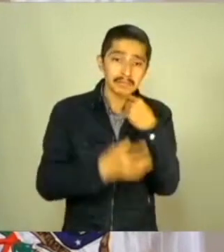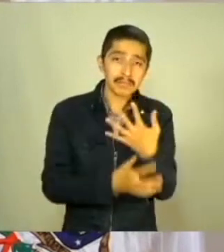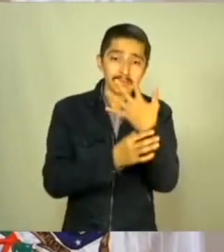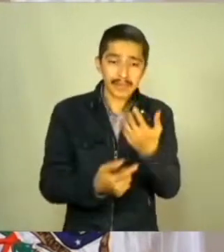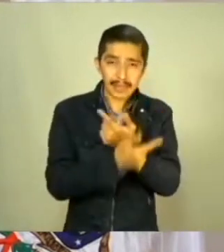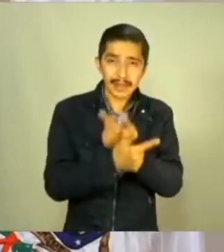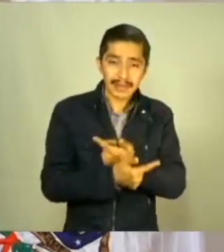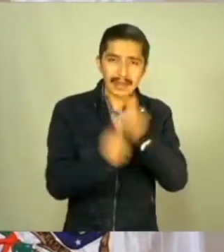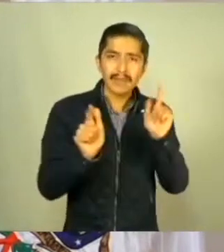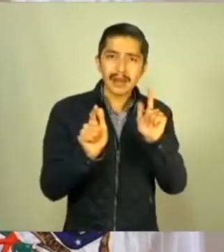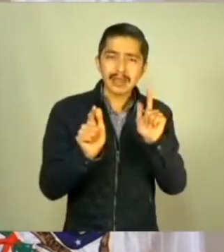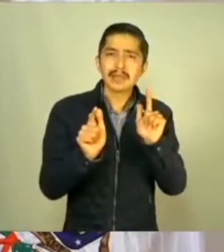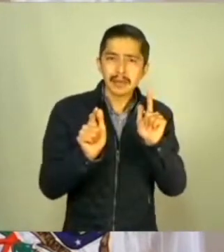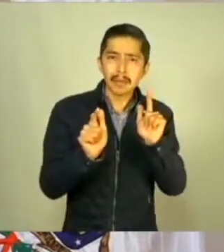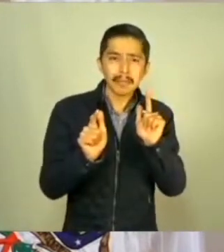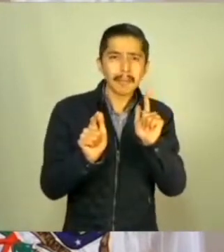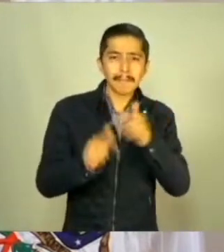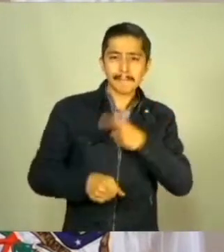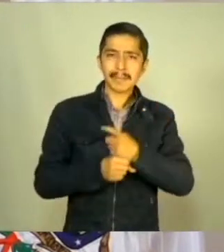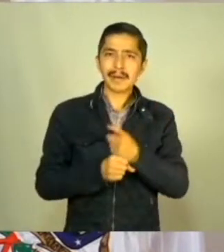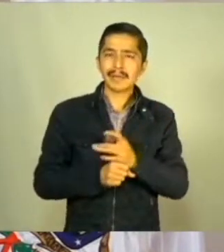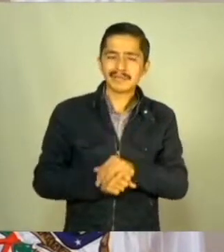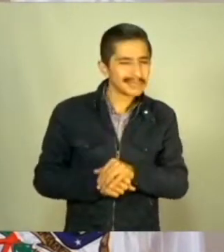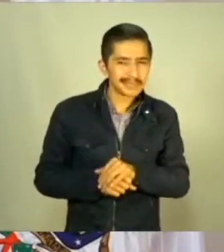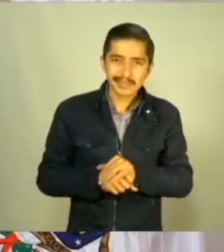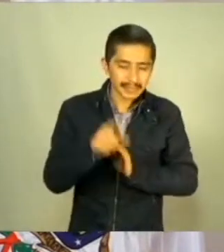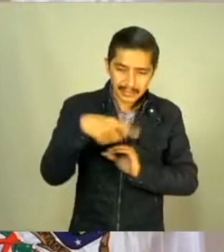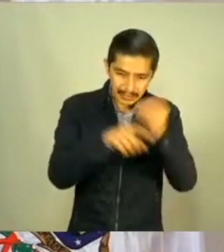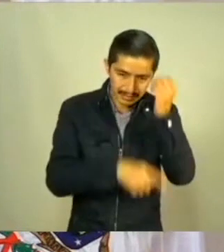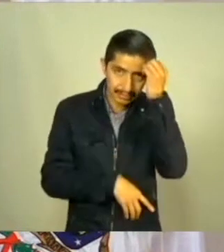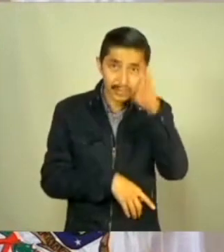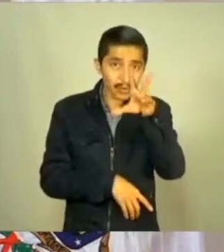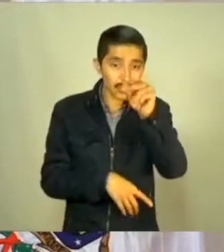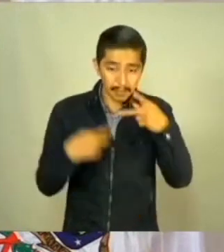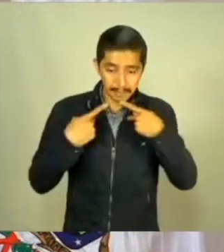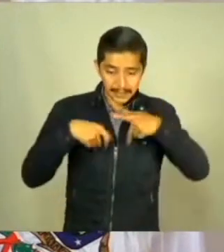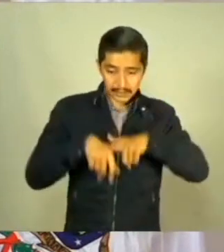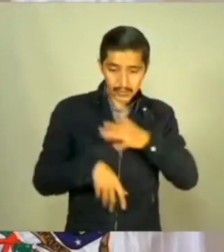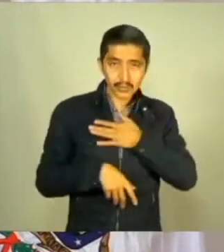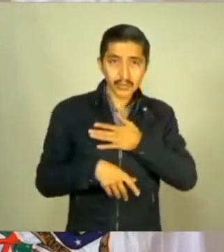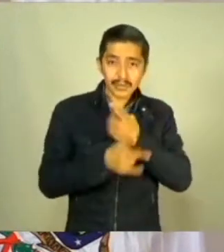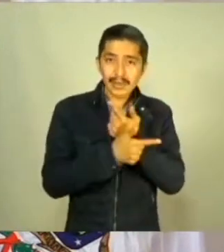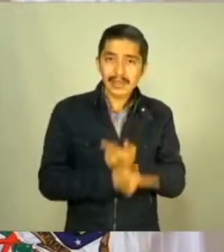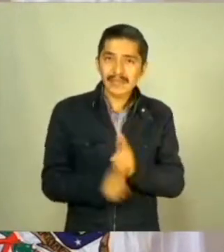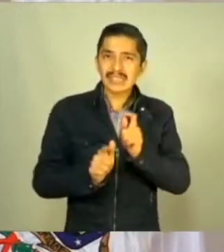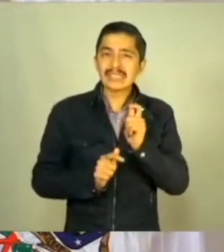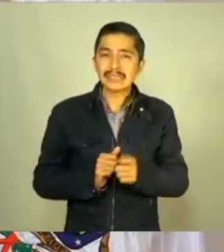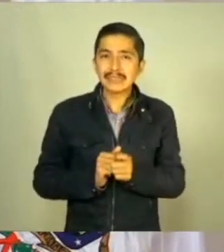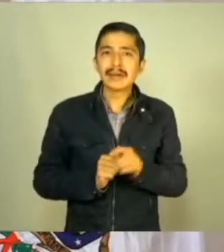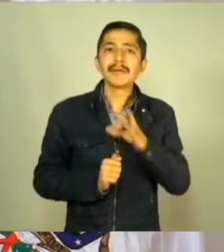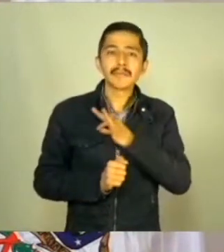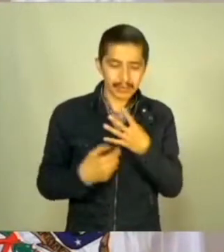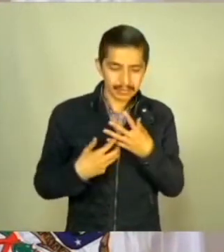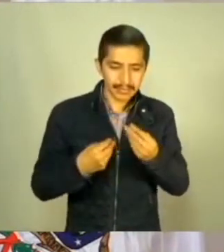está antes que nada pero no podemos olvidar que la libertad personal termina donde afecta la